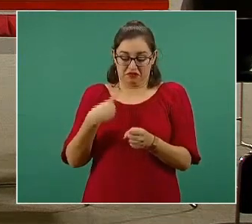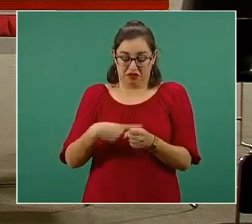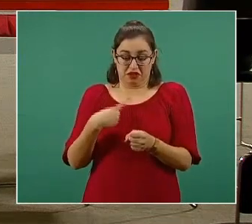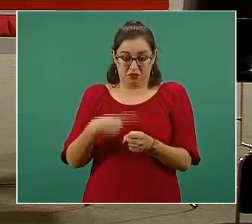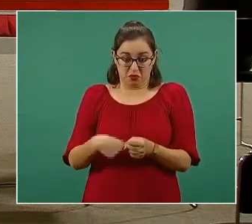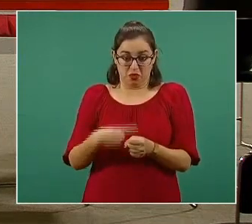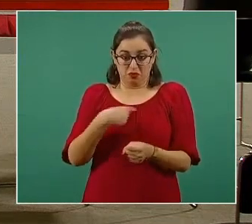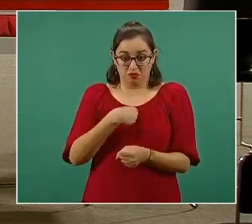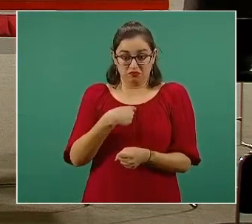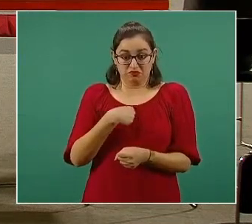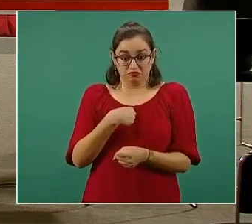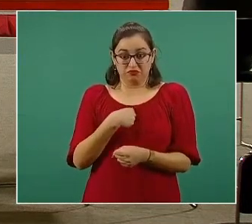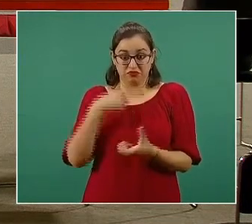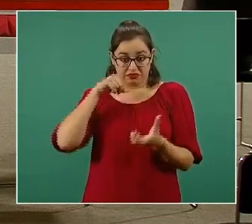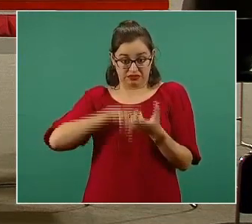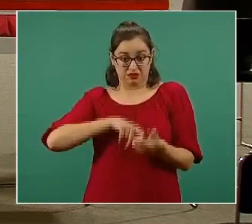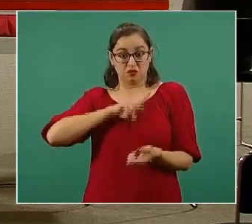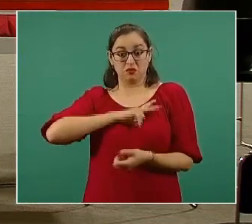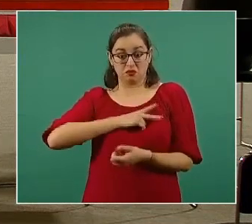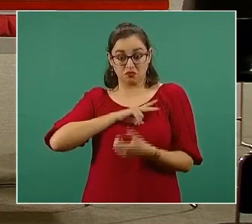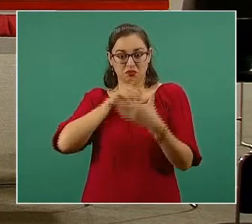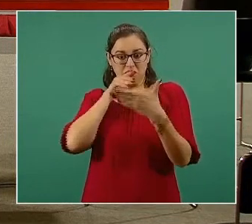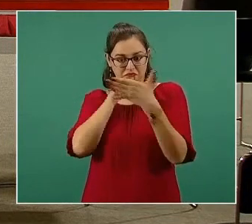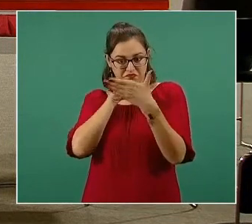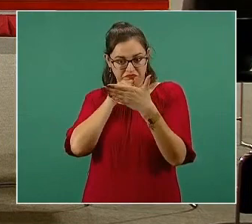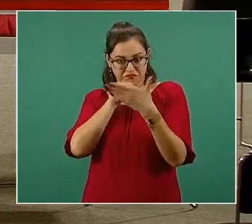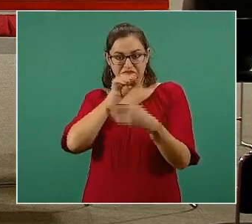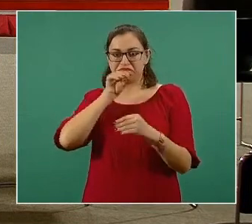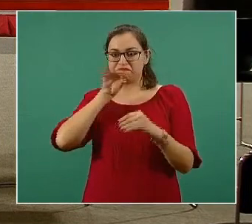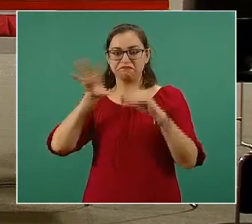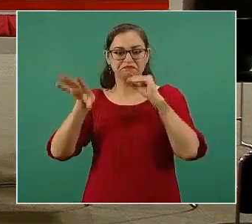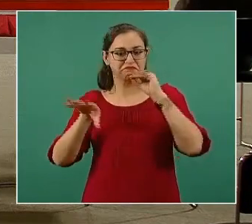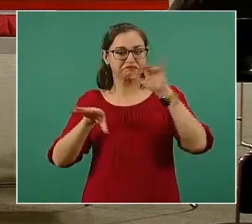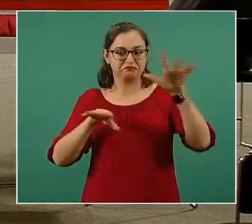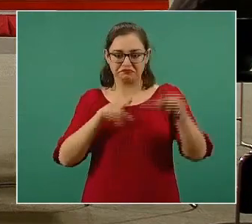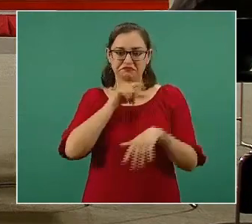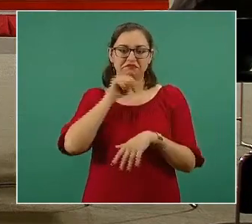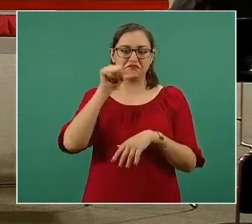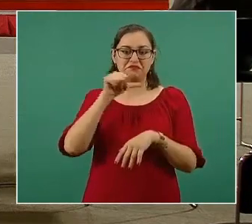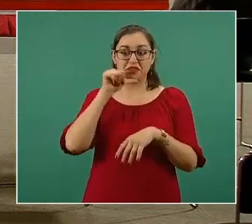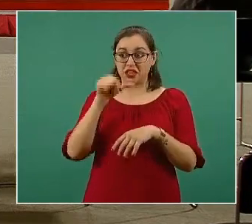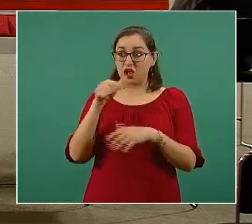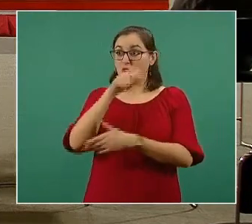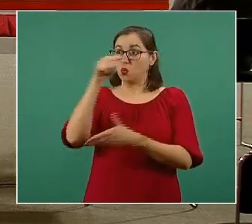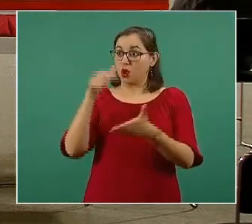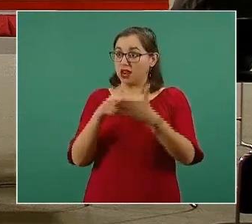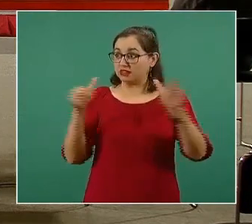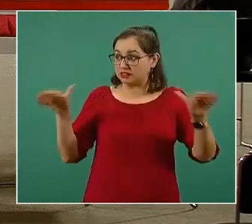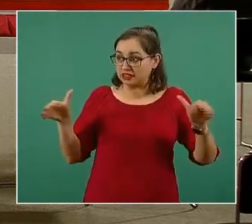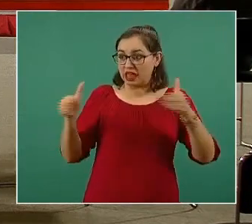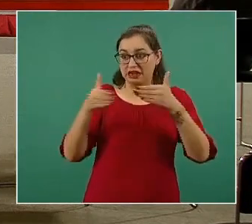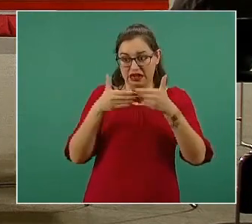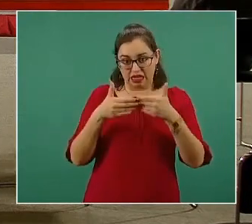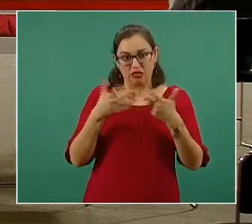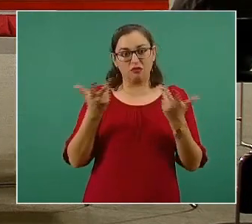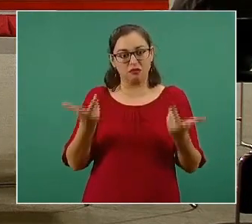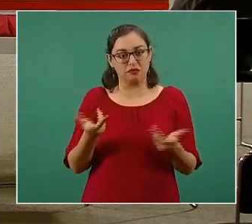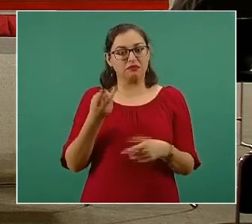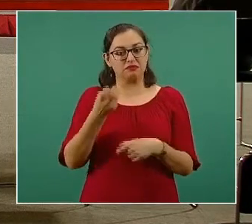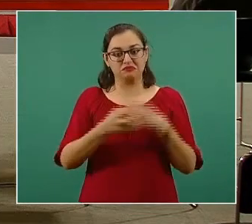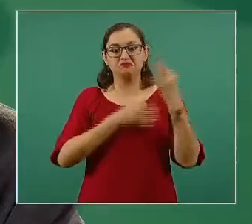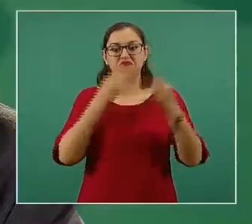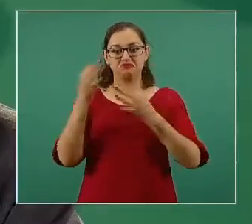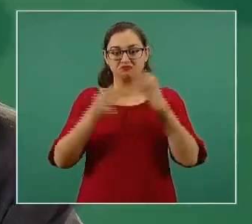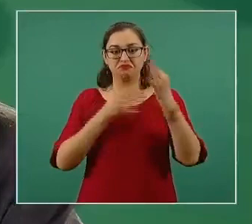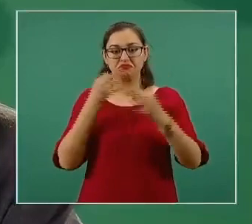virus, tenga o no síntomas, y es de especial utilidad en los espacios públicos cerrados, como lo hemos venido promoviendo desde